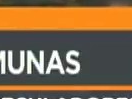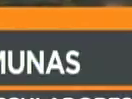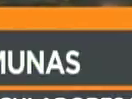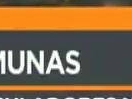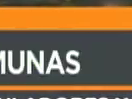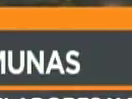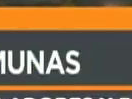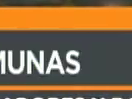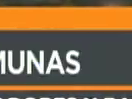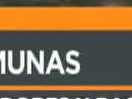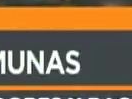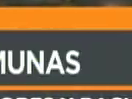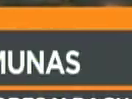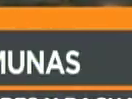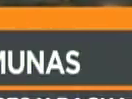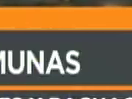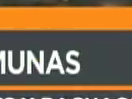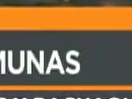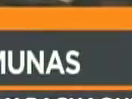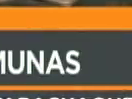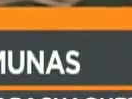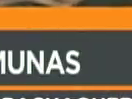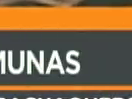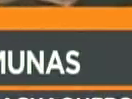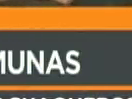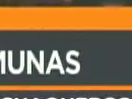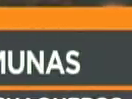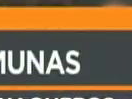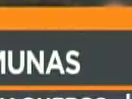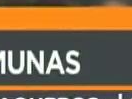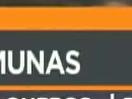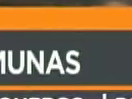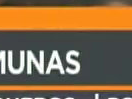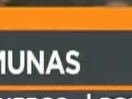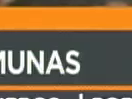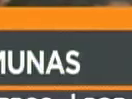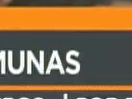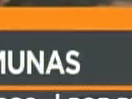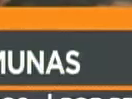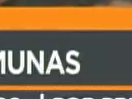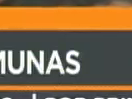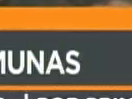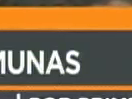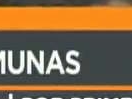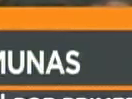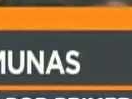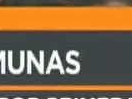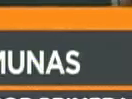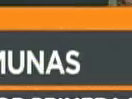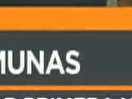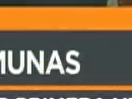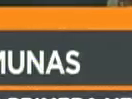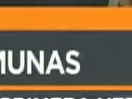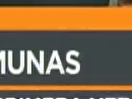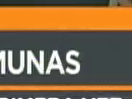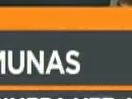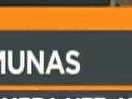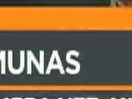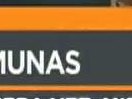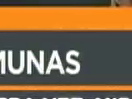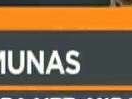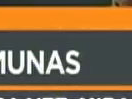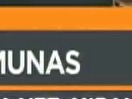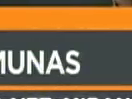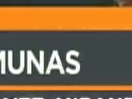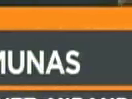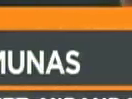emoción, querido presidente, cuando vimos los países del Caribe. Cuando vi Haití, que había sufrido las presiones